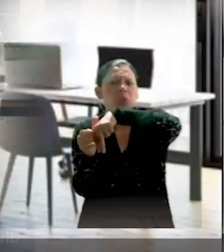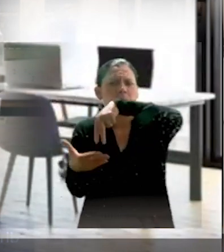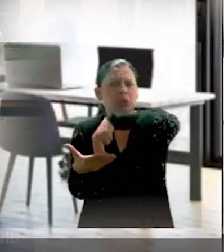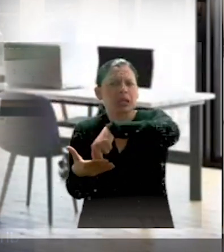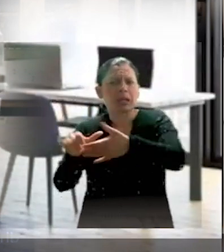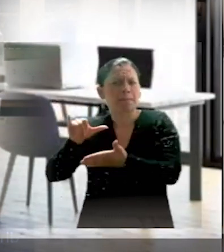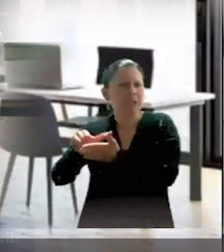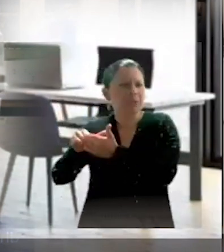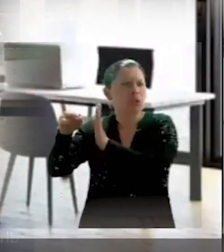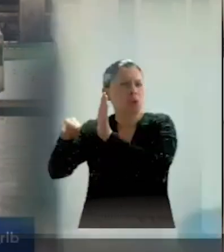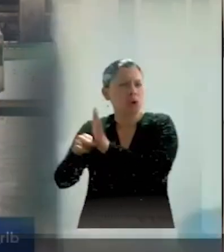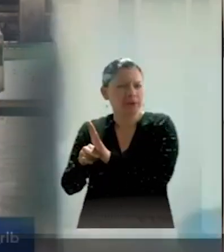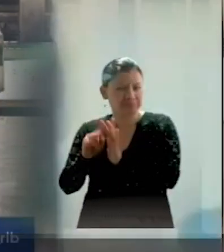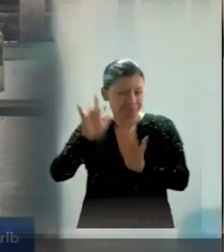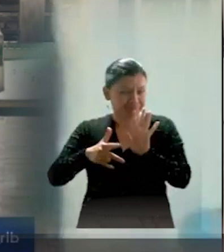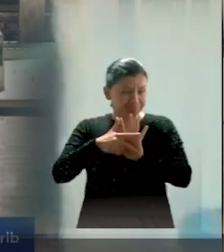cambios qué?